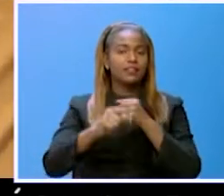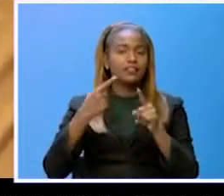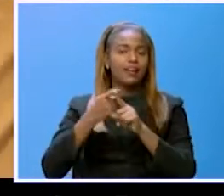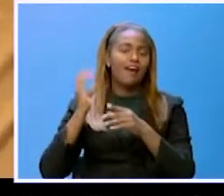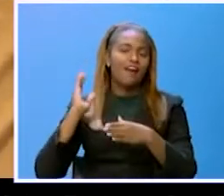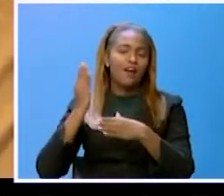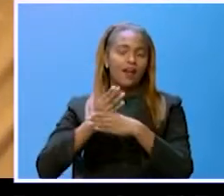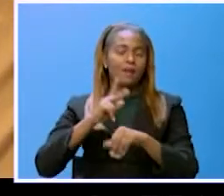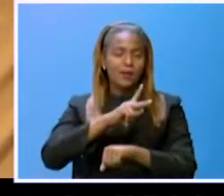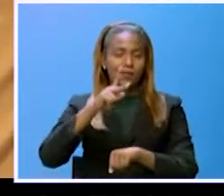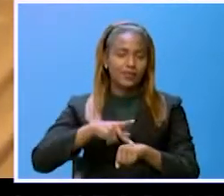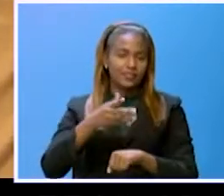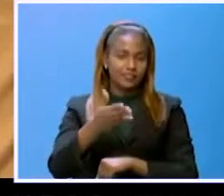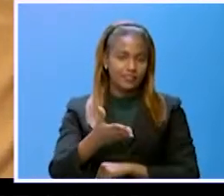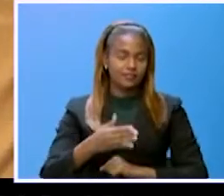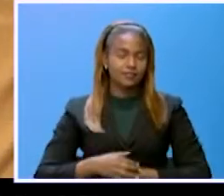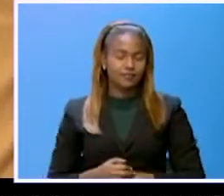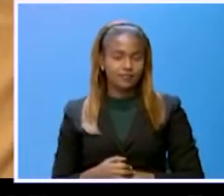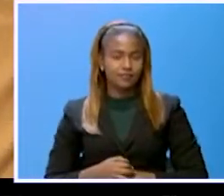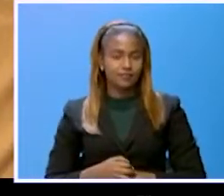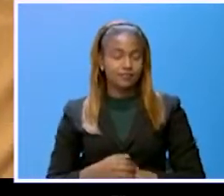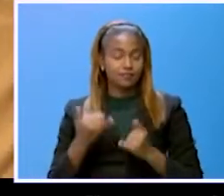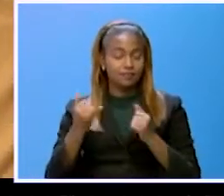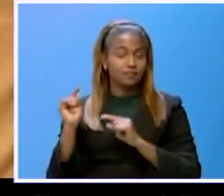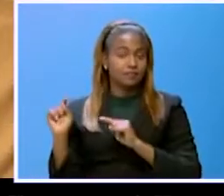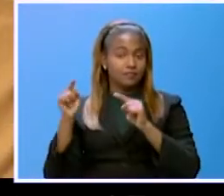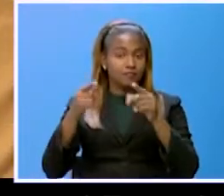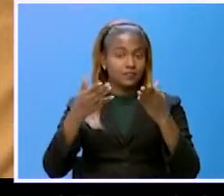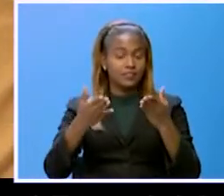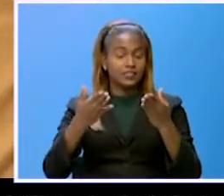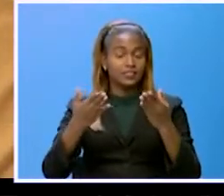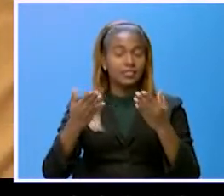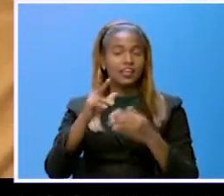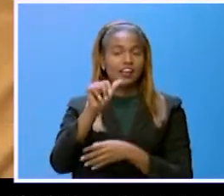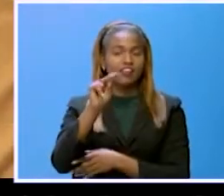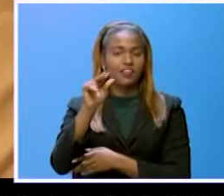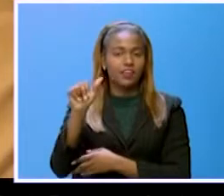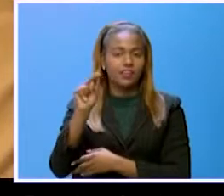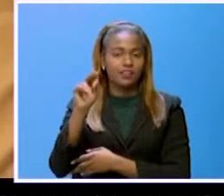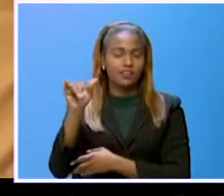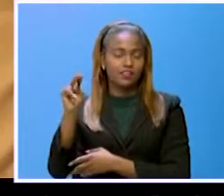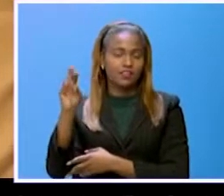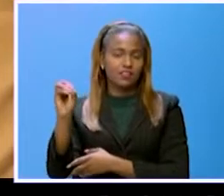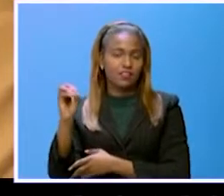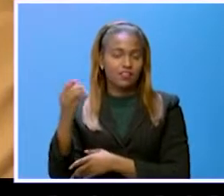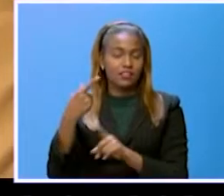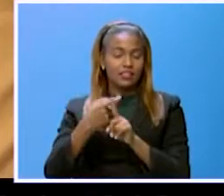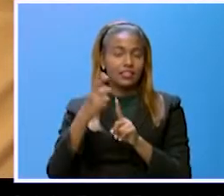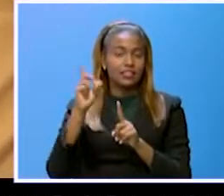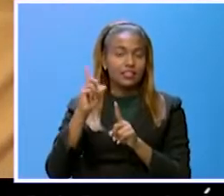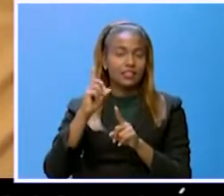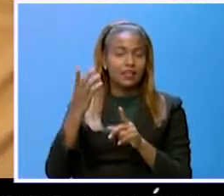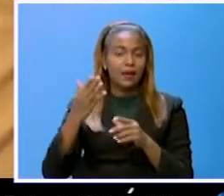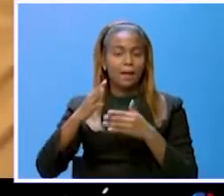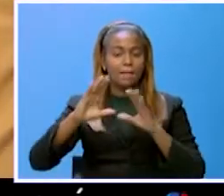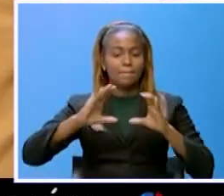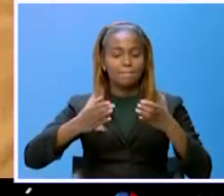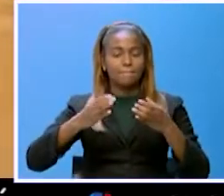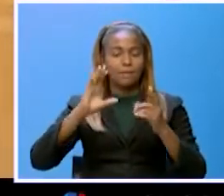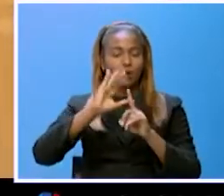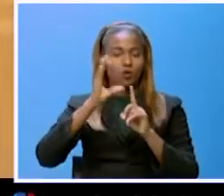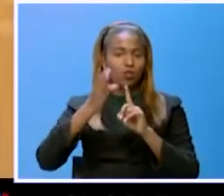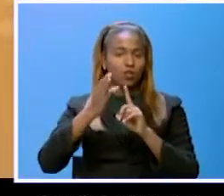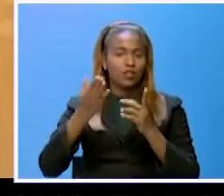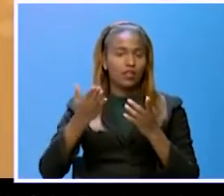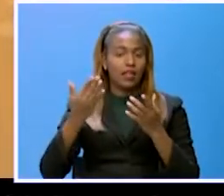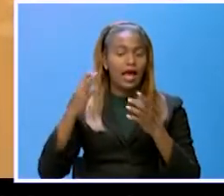Bonao, provincia Monseñor Noel. Retorno contigo, mi estimada Rafaelina Bisonó, desde la Plaza de la